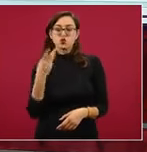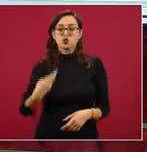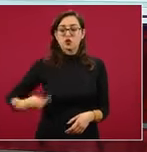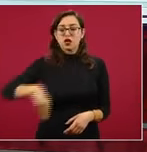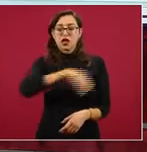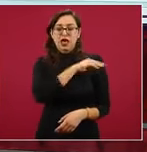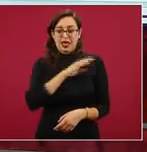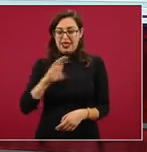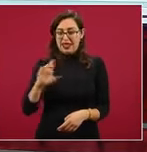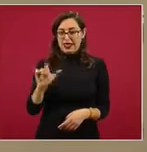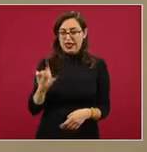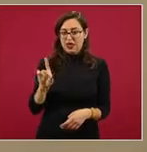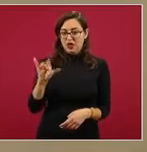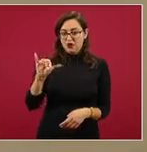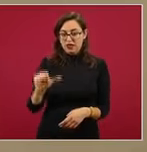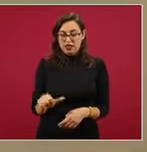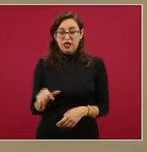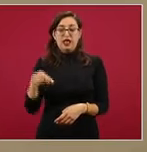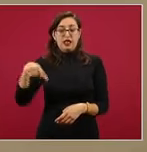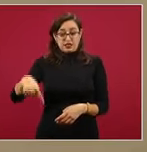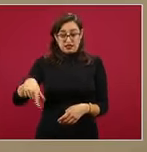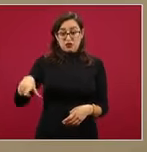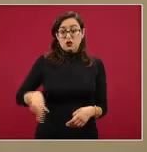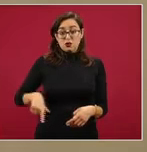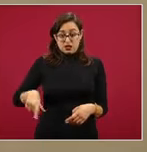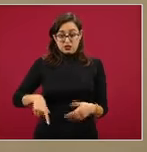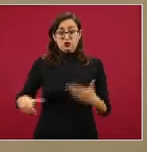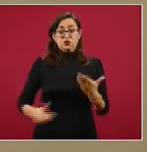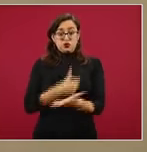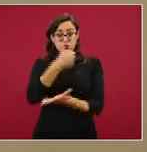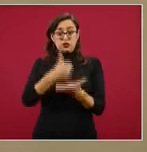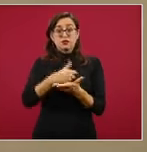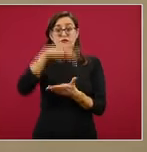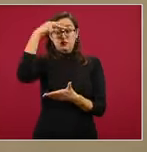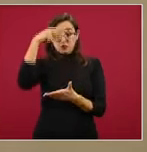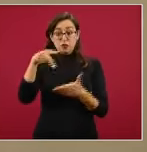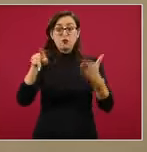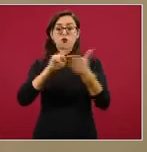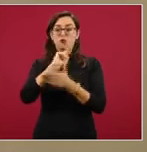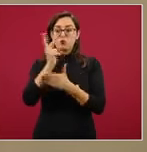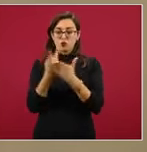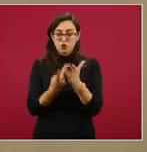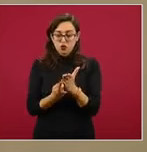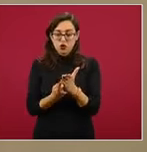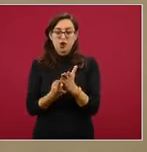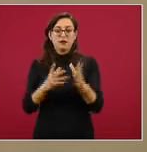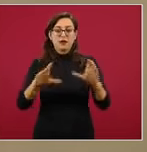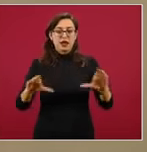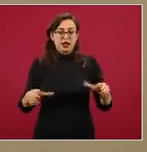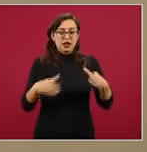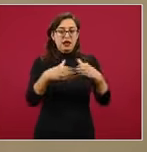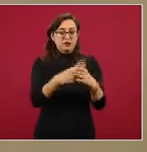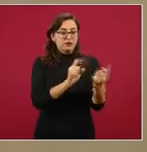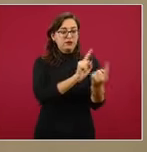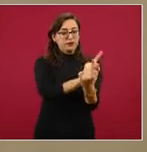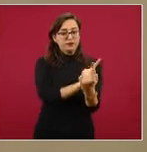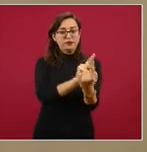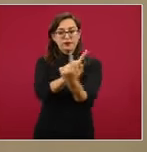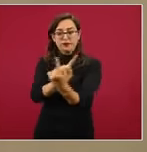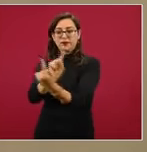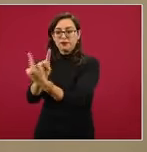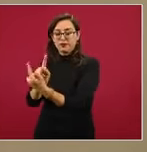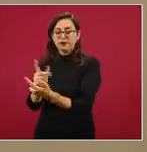que el gobierno de la Ciudad de México, con el programa de atención primaria de la salud